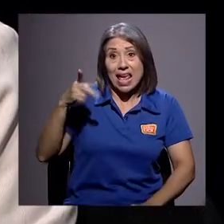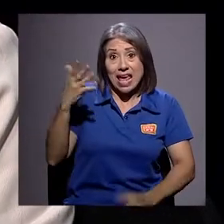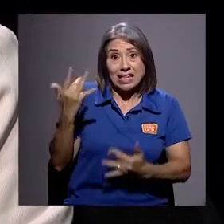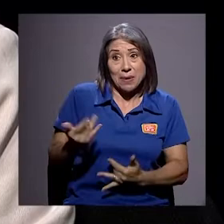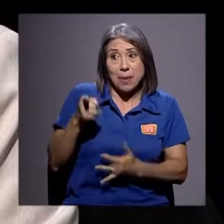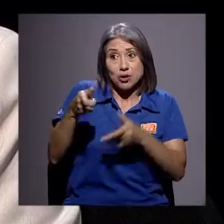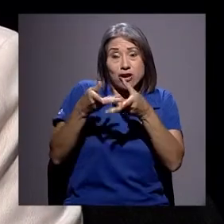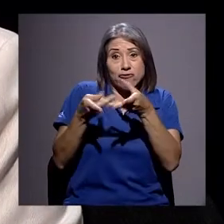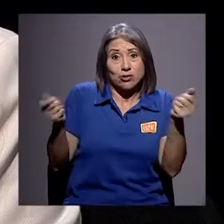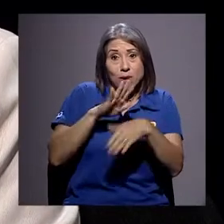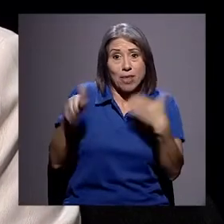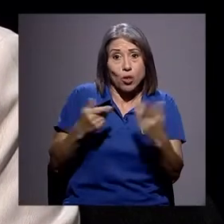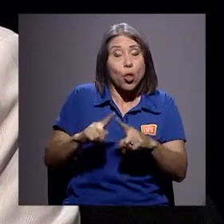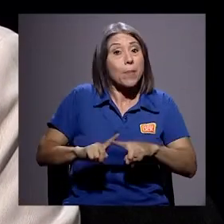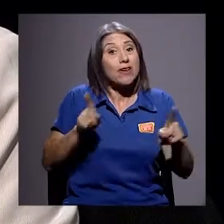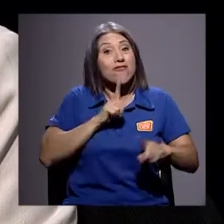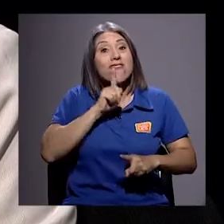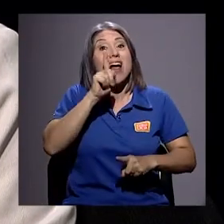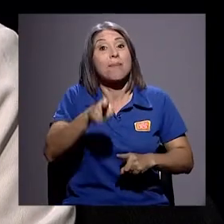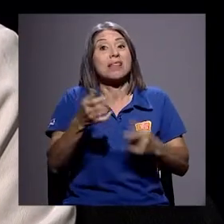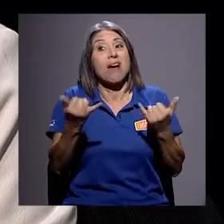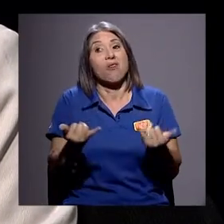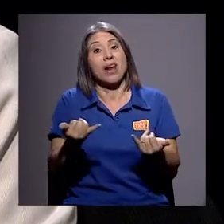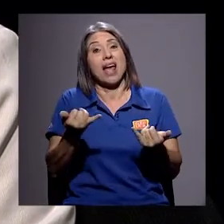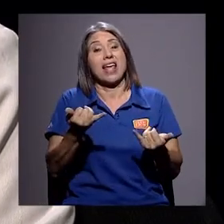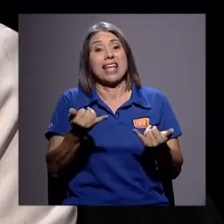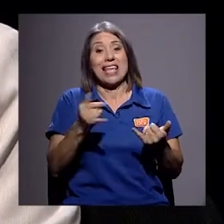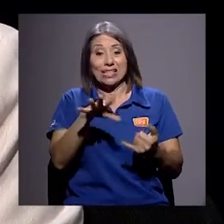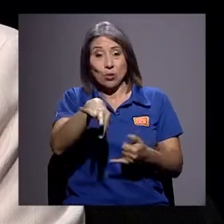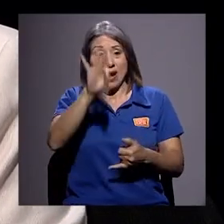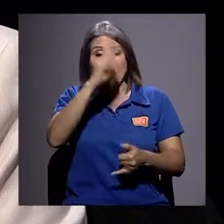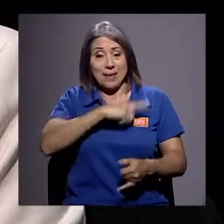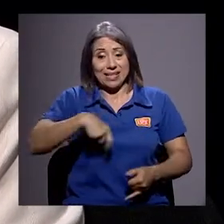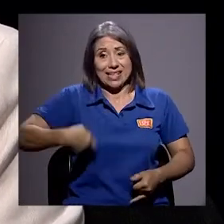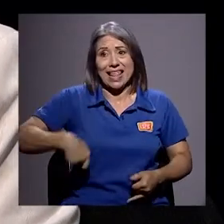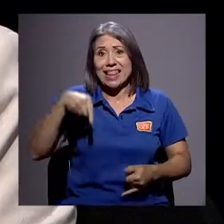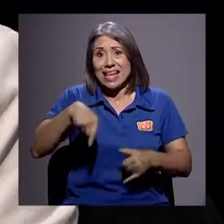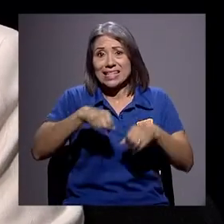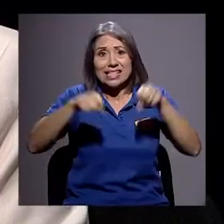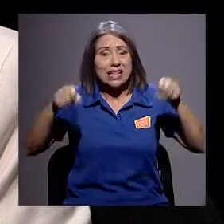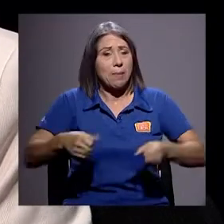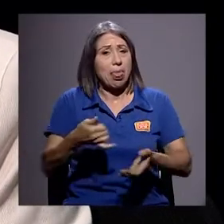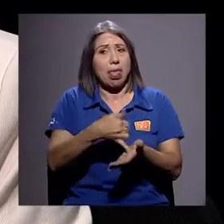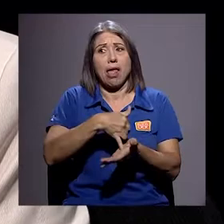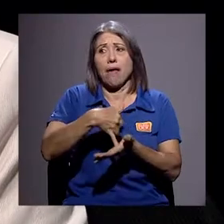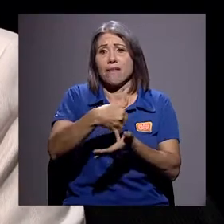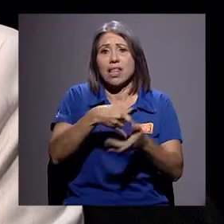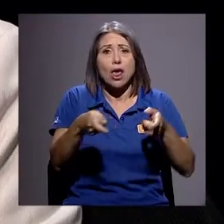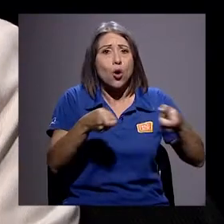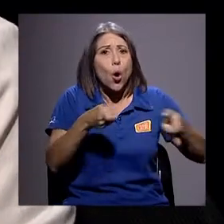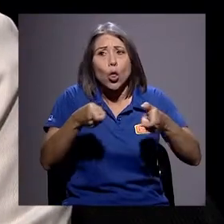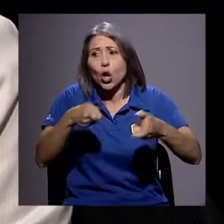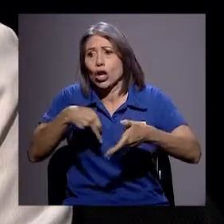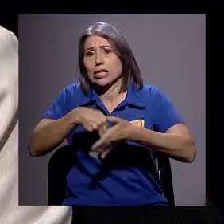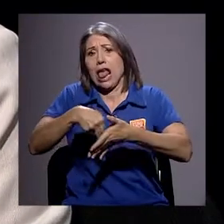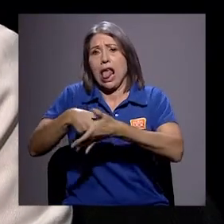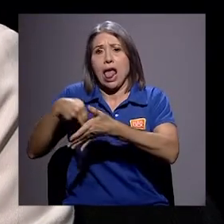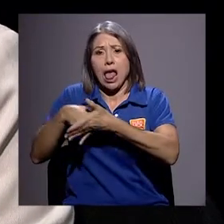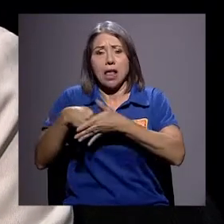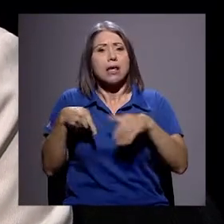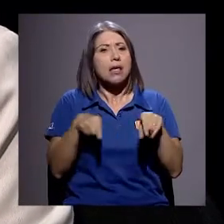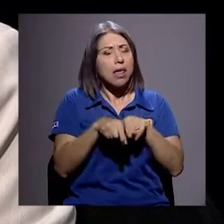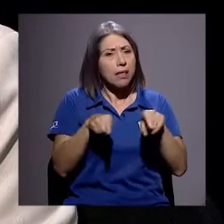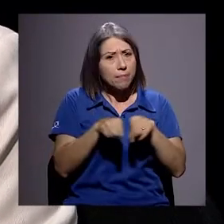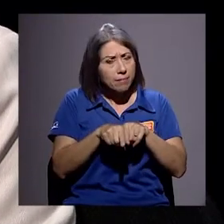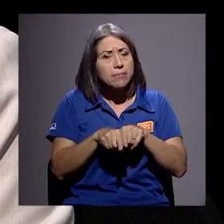resuelva todo y la verdad es que tenemos un presidencialismo muy debilitado lleno de controles de frenos por todas partes y además no